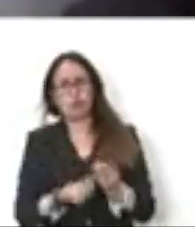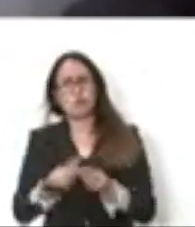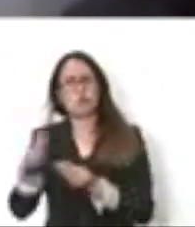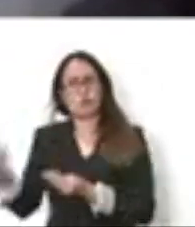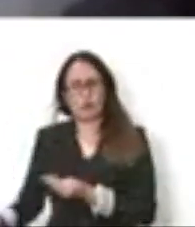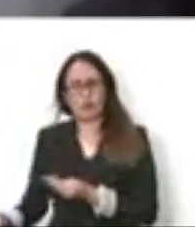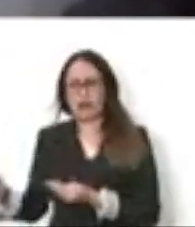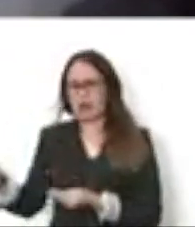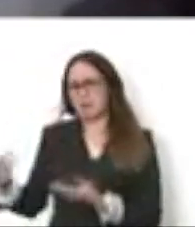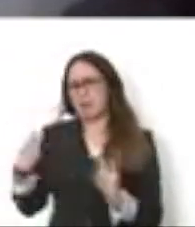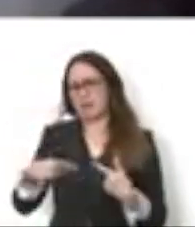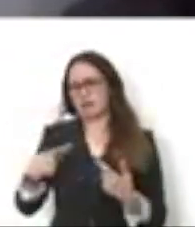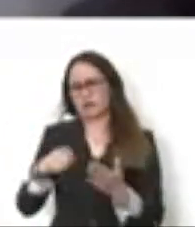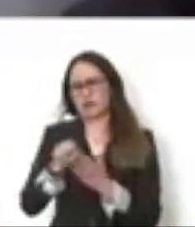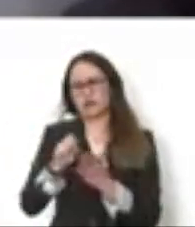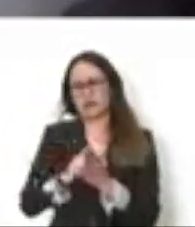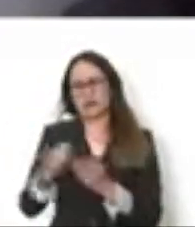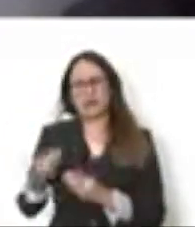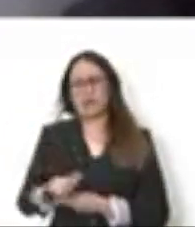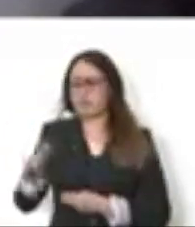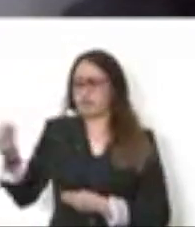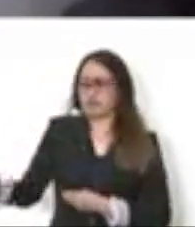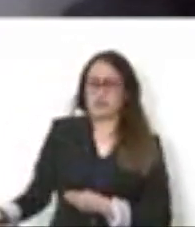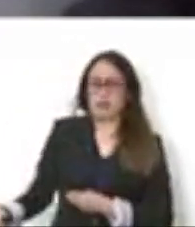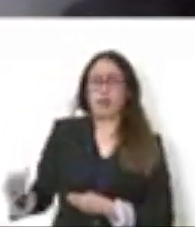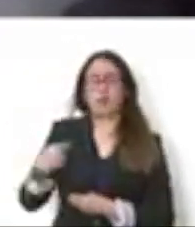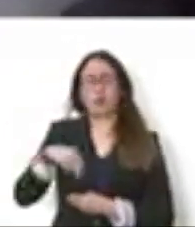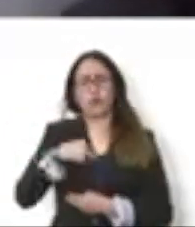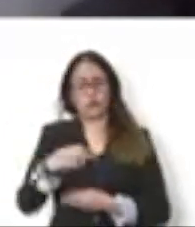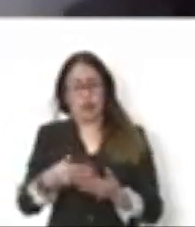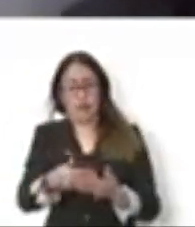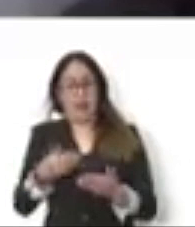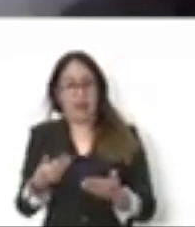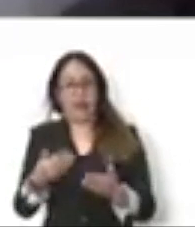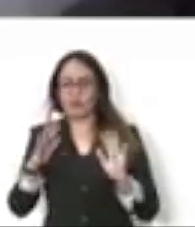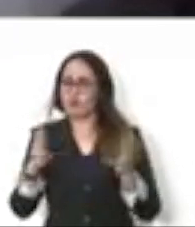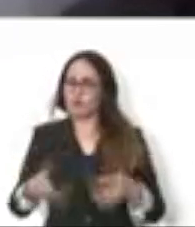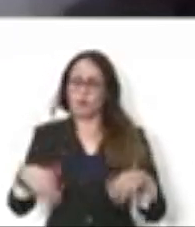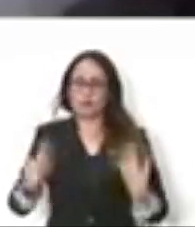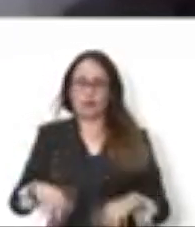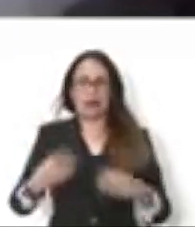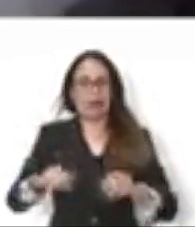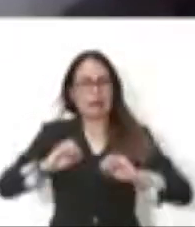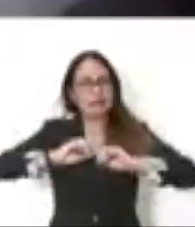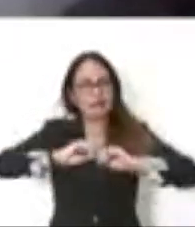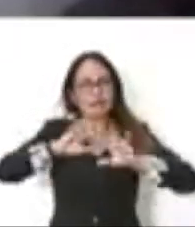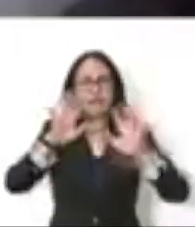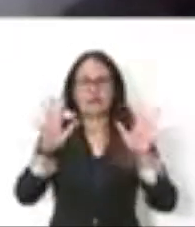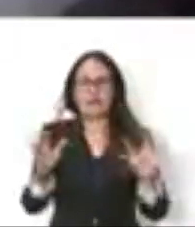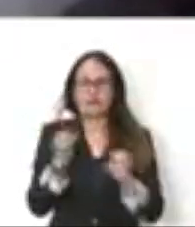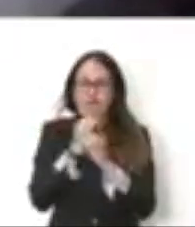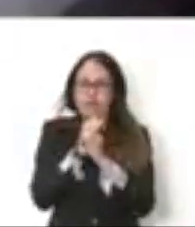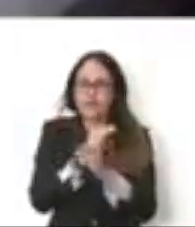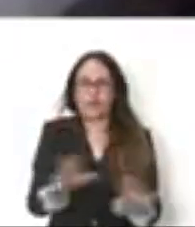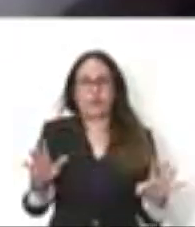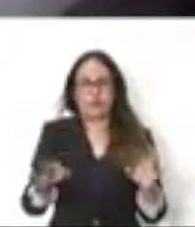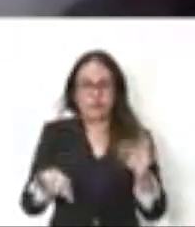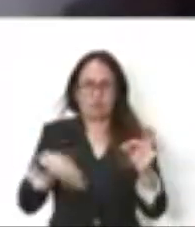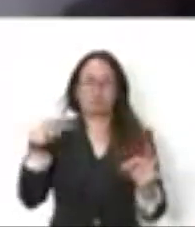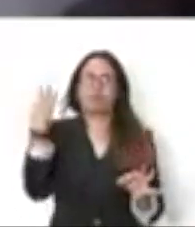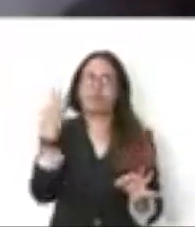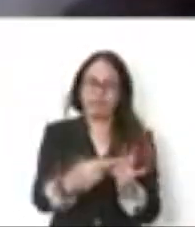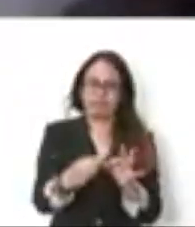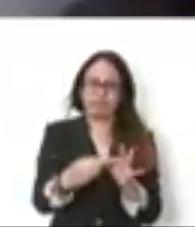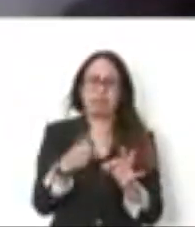por el recurrente sentamos un precedente en donde la transparencia de manera muy eficaz forma un